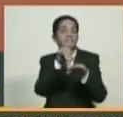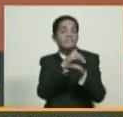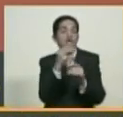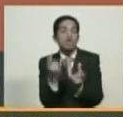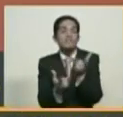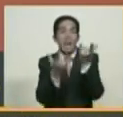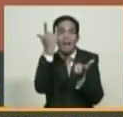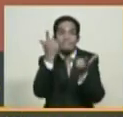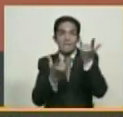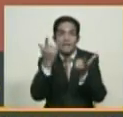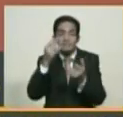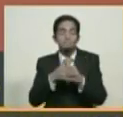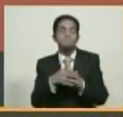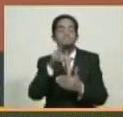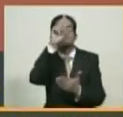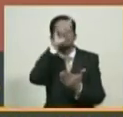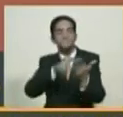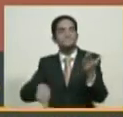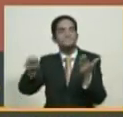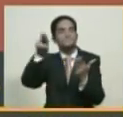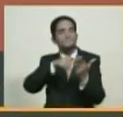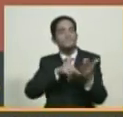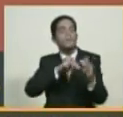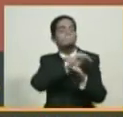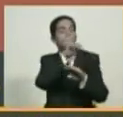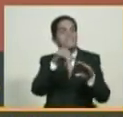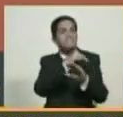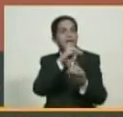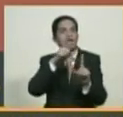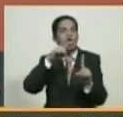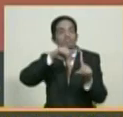eliminó el Ministerio de Energía.